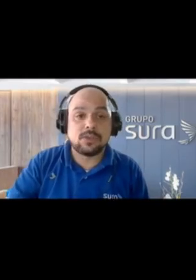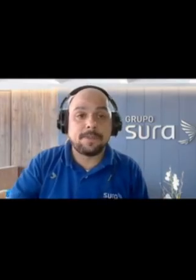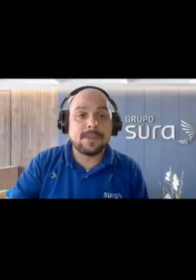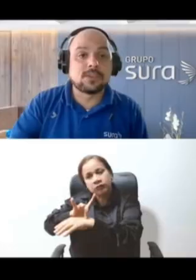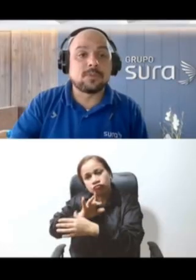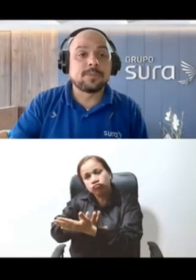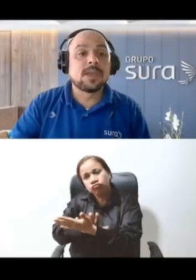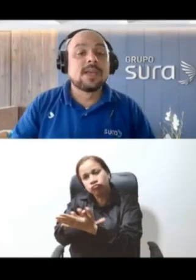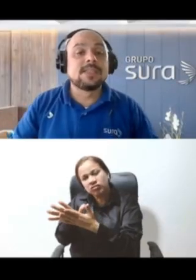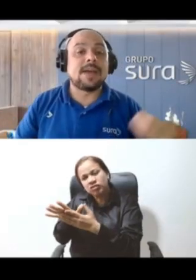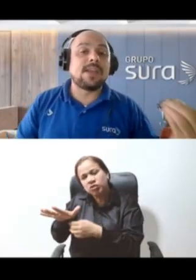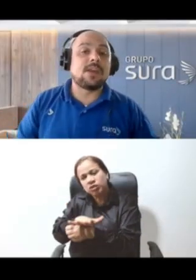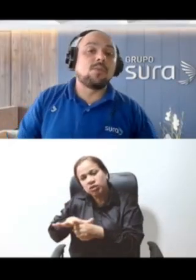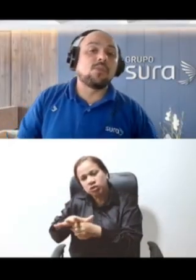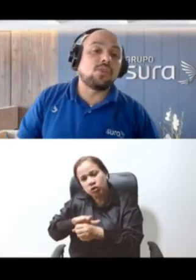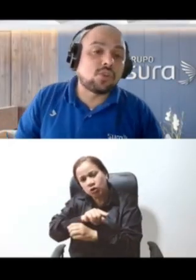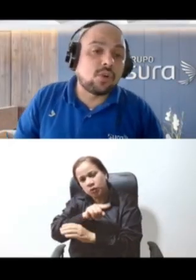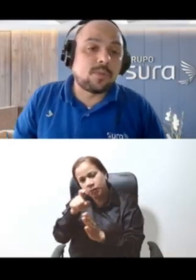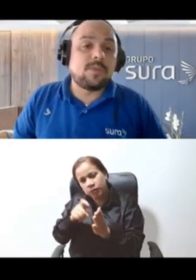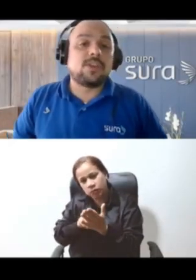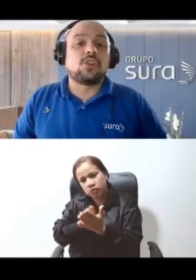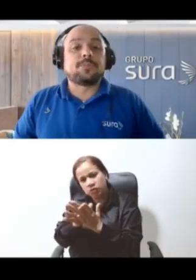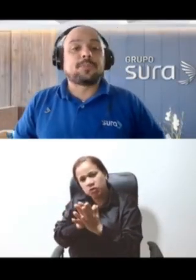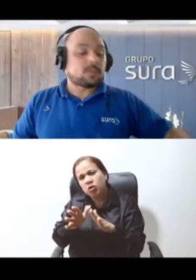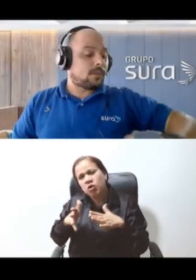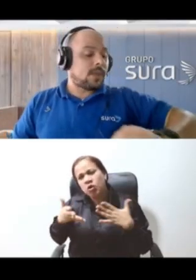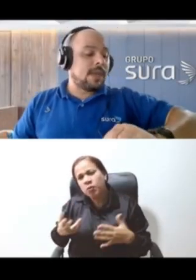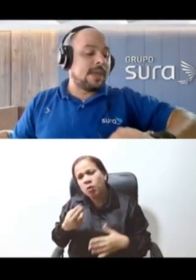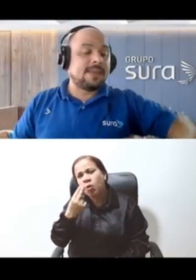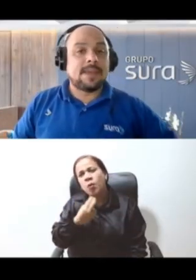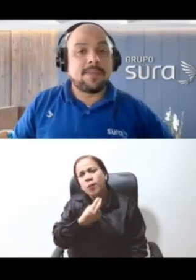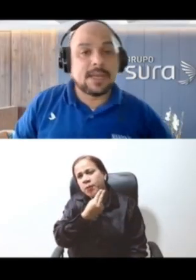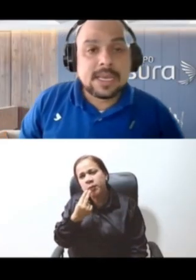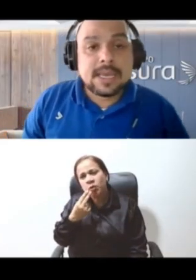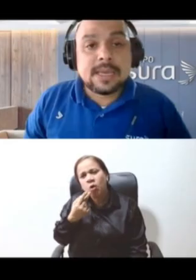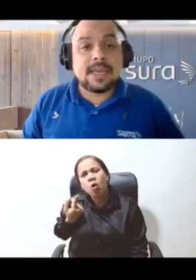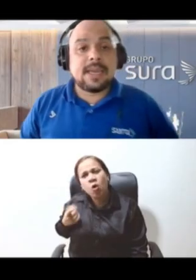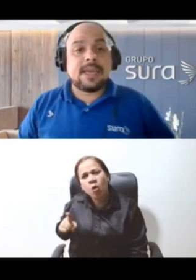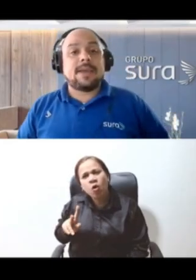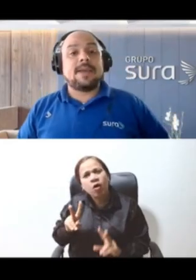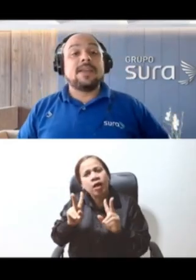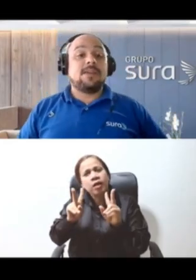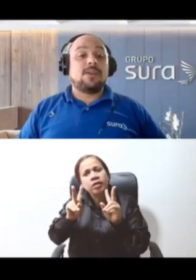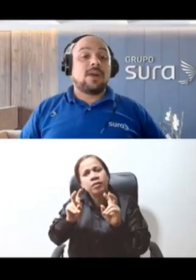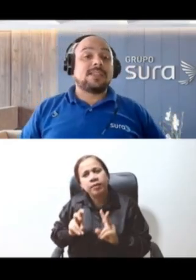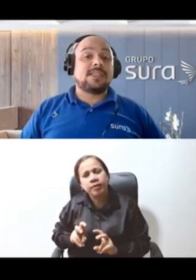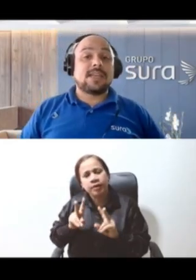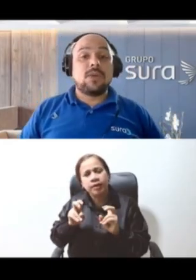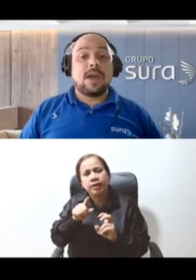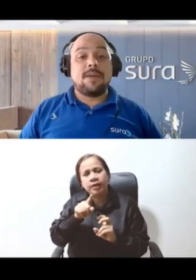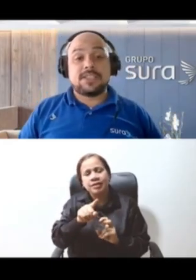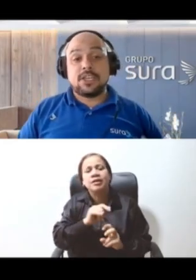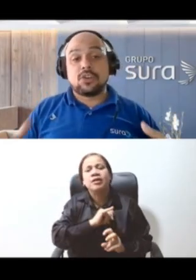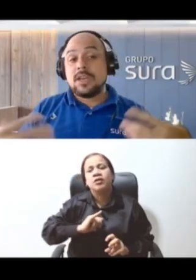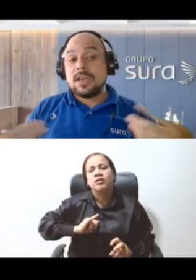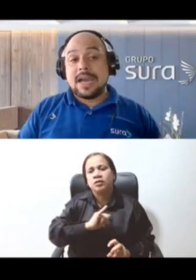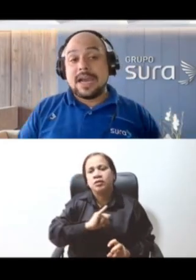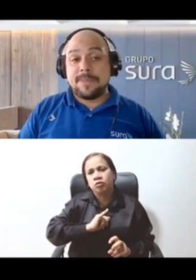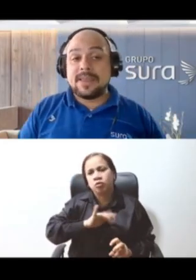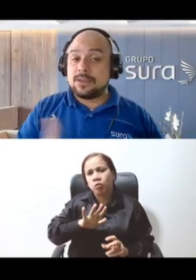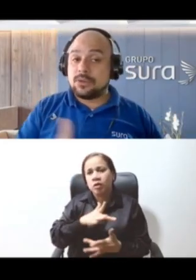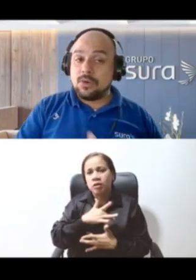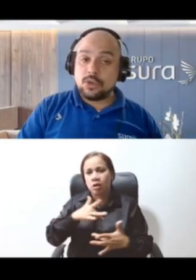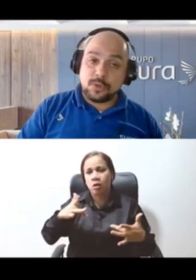de la situación. ¿Listo? Ya vienen como son los compromisos en temas de individuales y saludables,